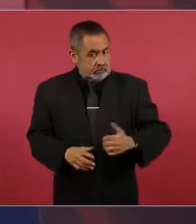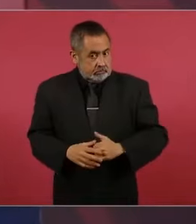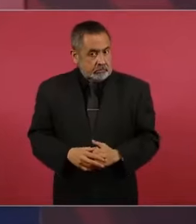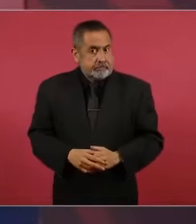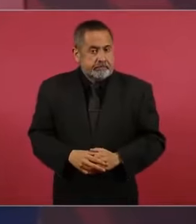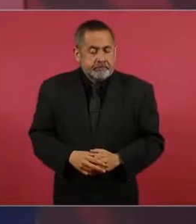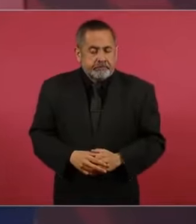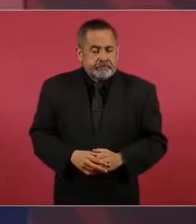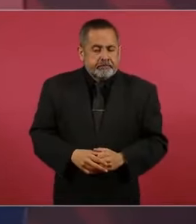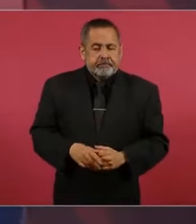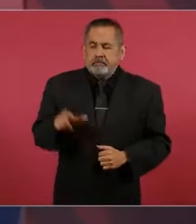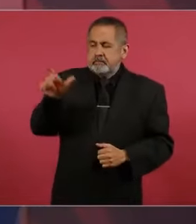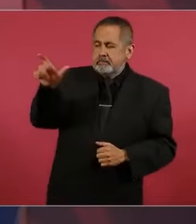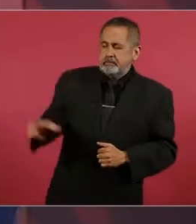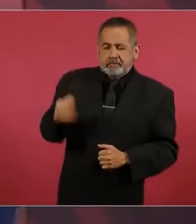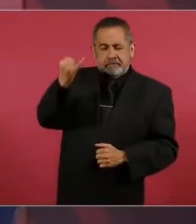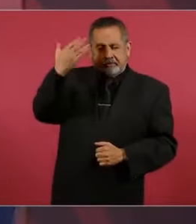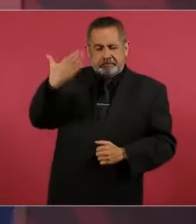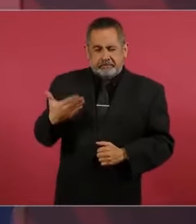la reputación